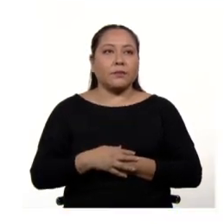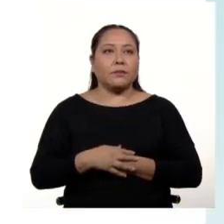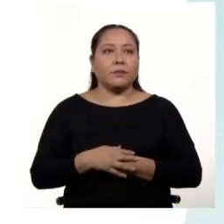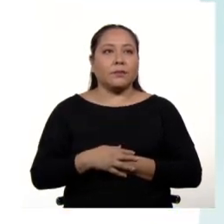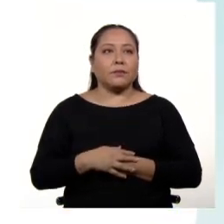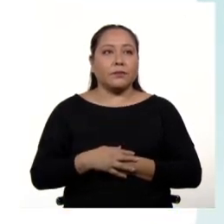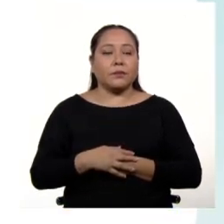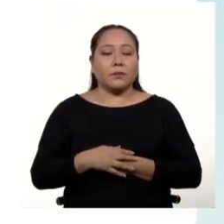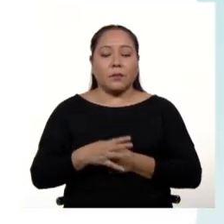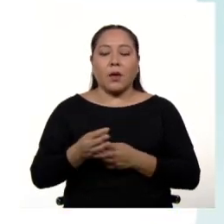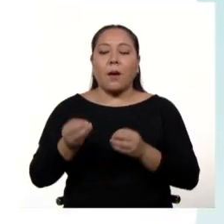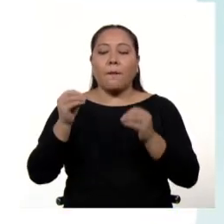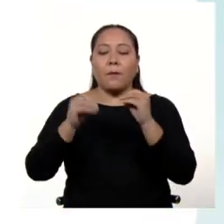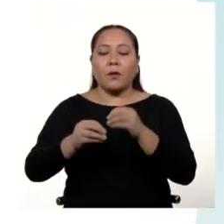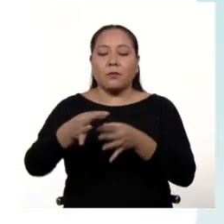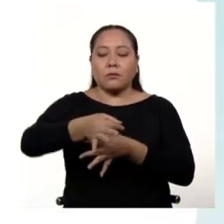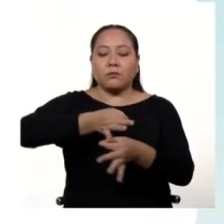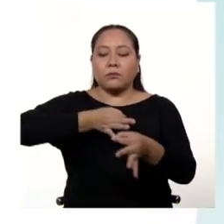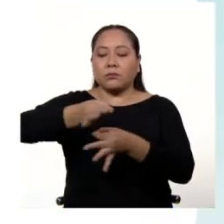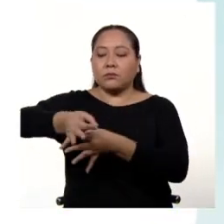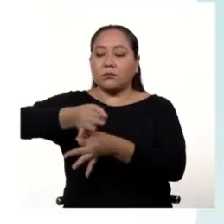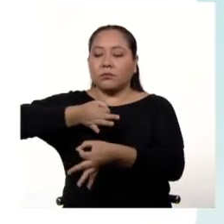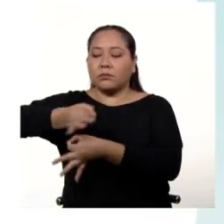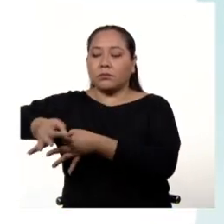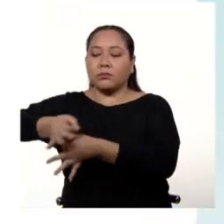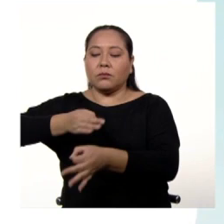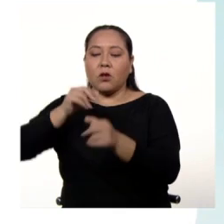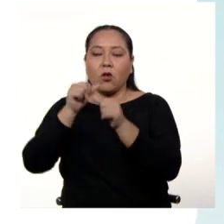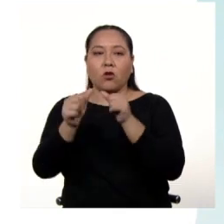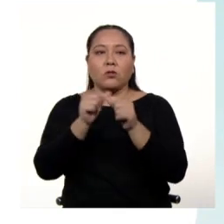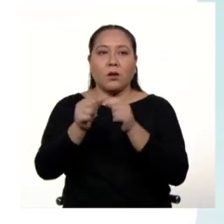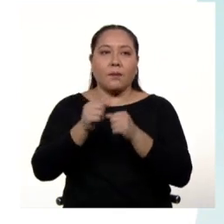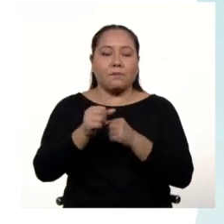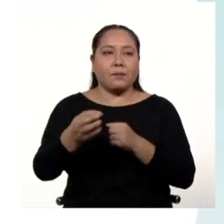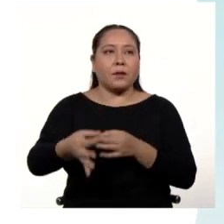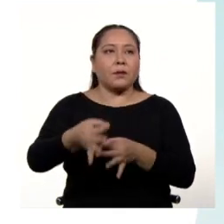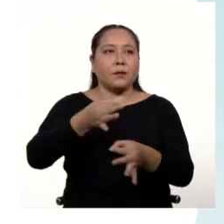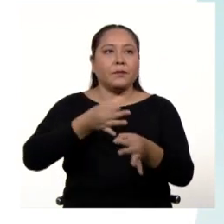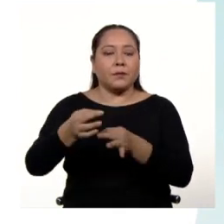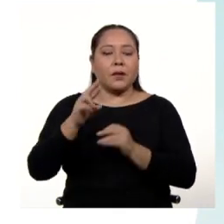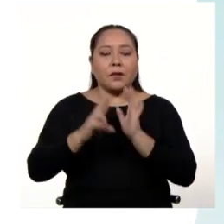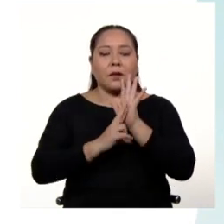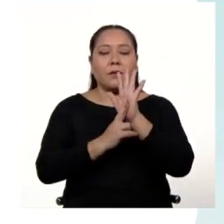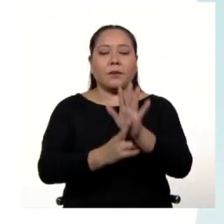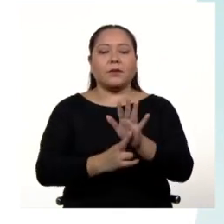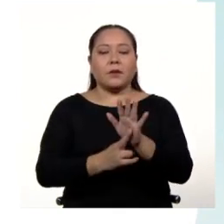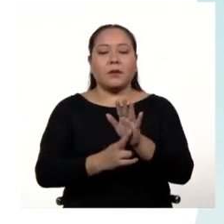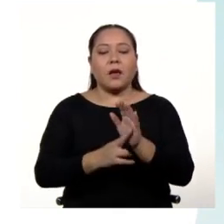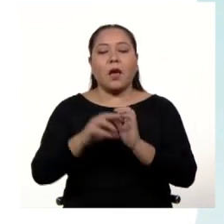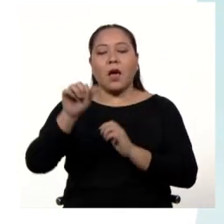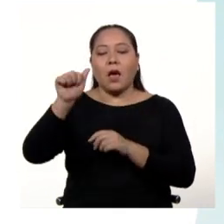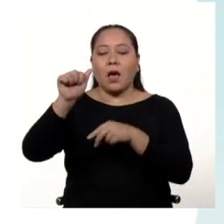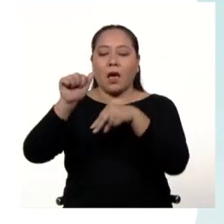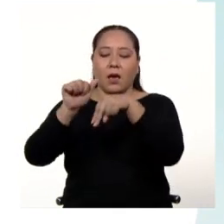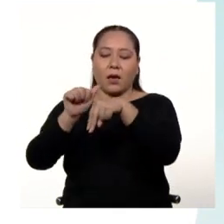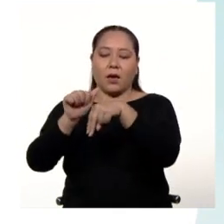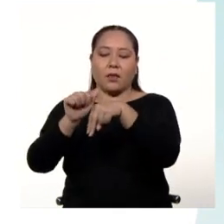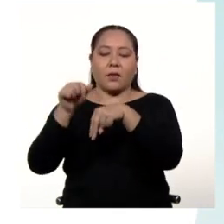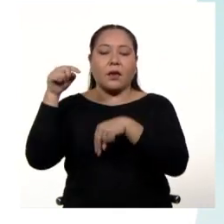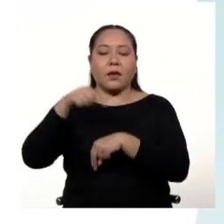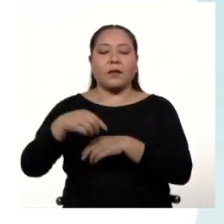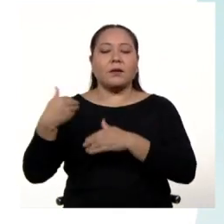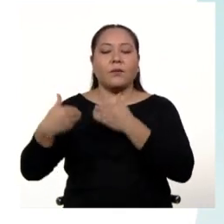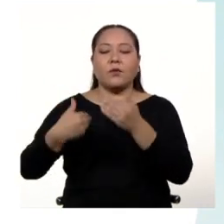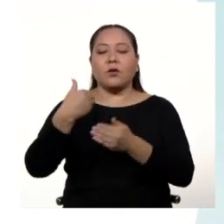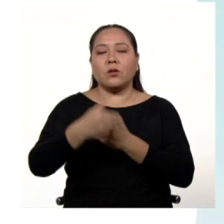Reemplazamos los datos de la situación en la expresión matemática que representa al término enésimo de la progresión